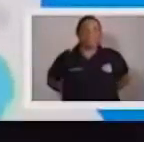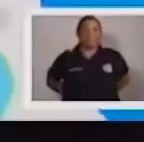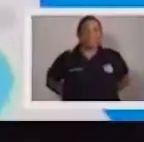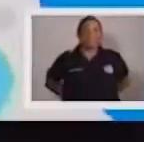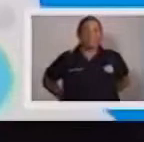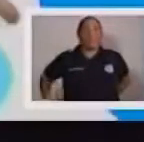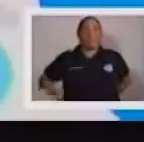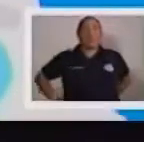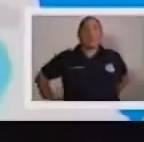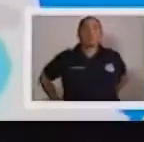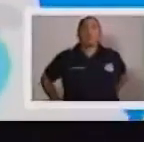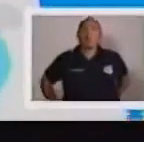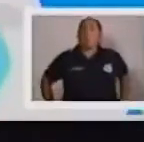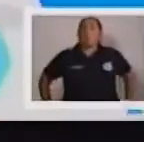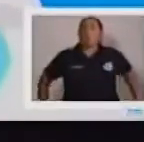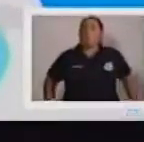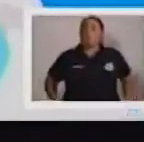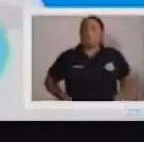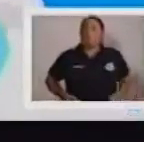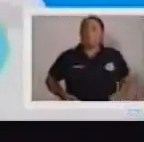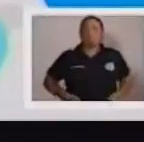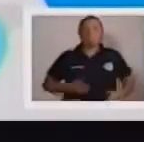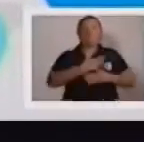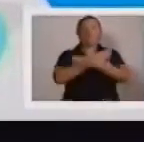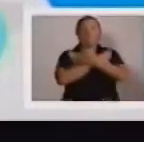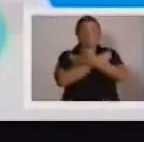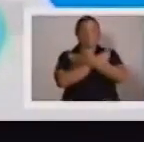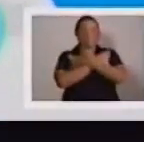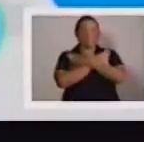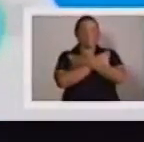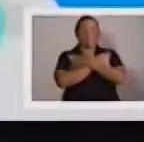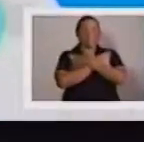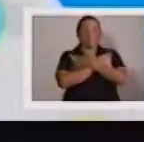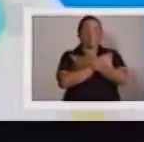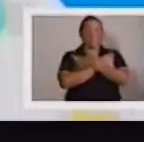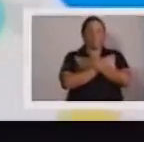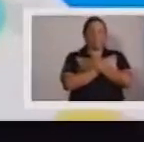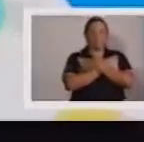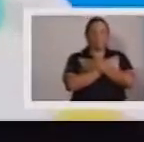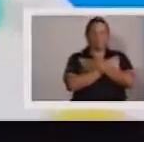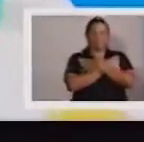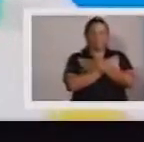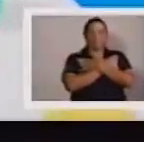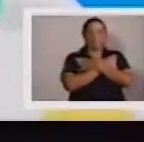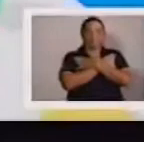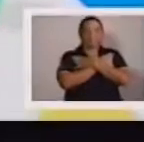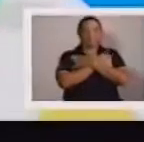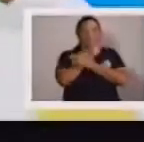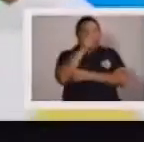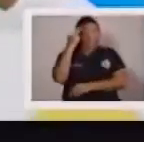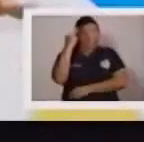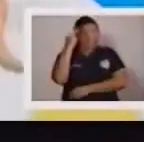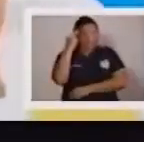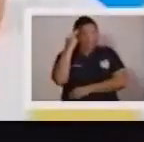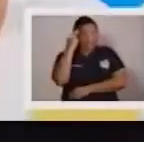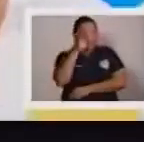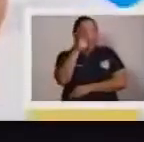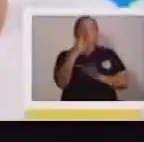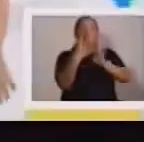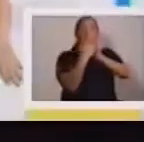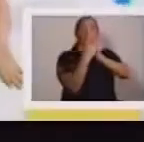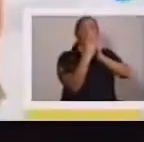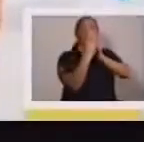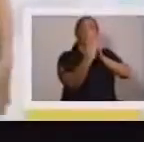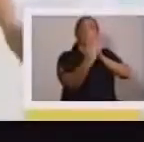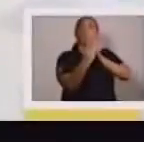a hacer con los brazos cruzados, ¿te Con parece? los brazos cruzados acá, me parece muy Pero bien. recuerden que tenemos que empezar desde el